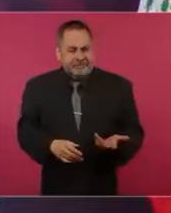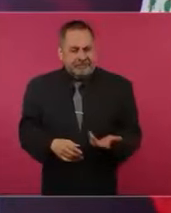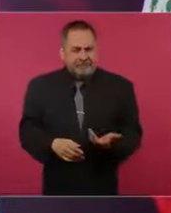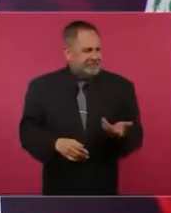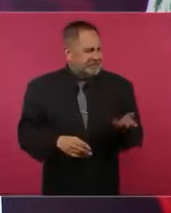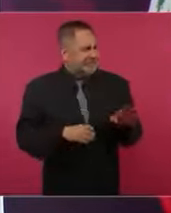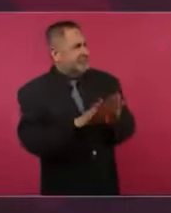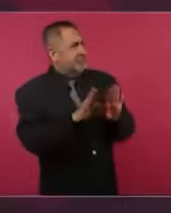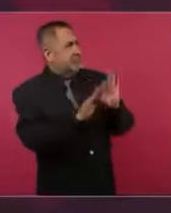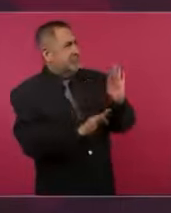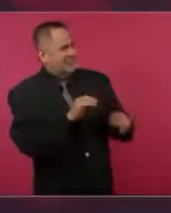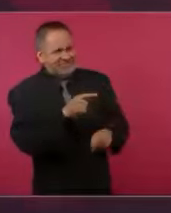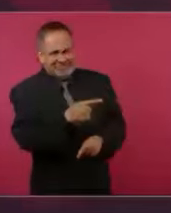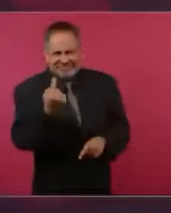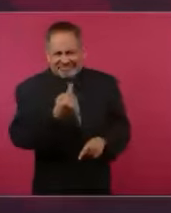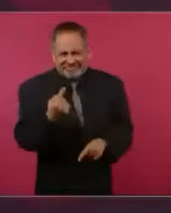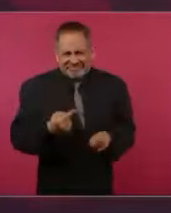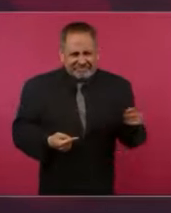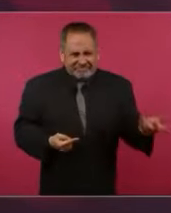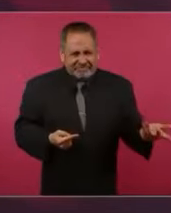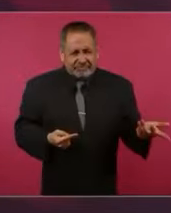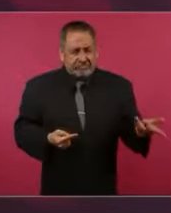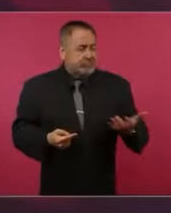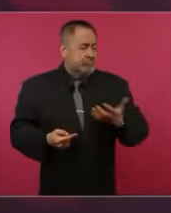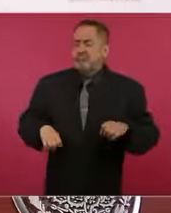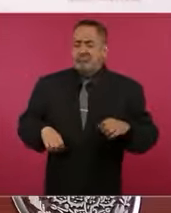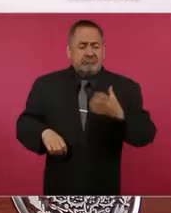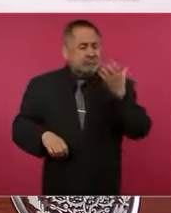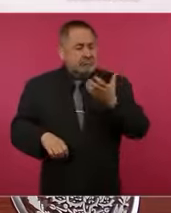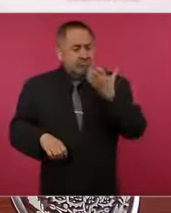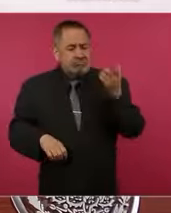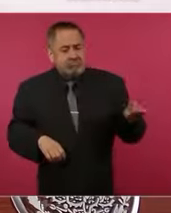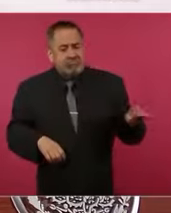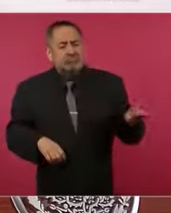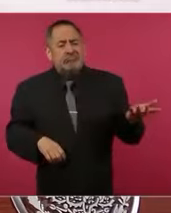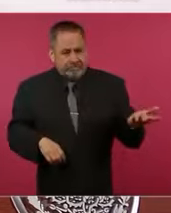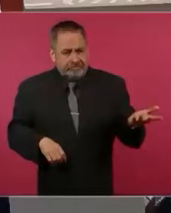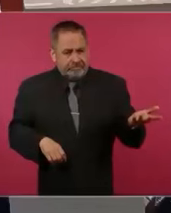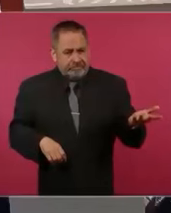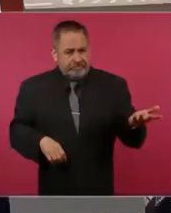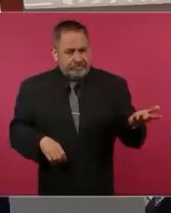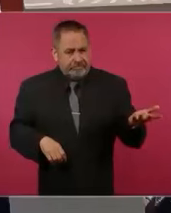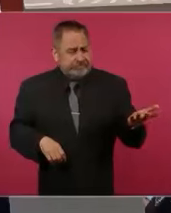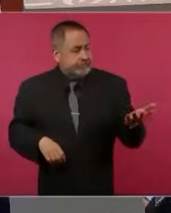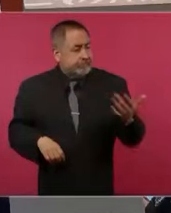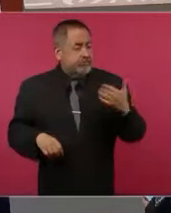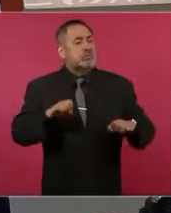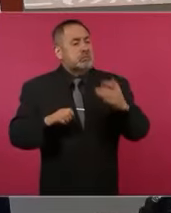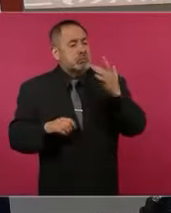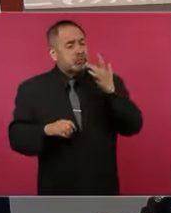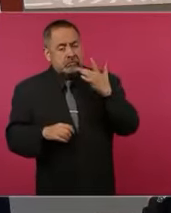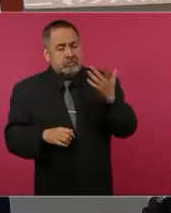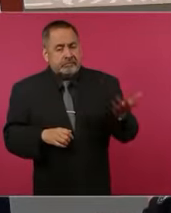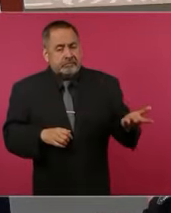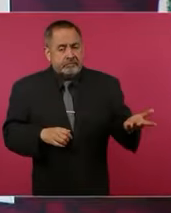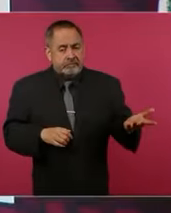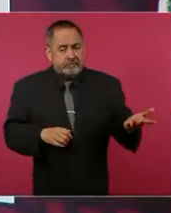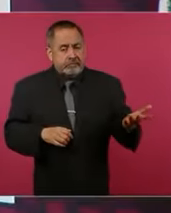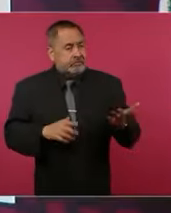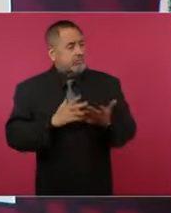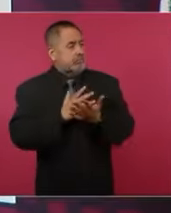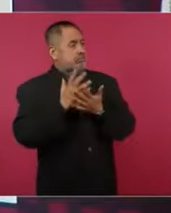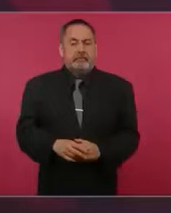apapacho los que se acostumbraron a vivir con